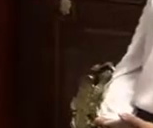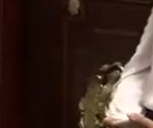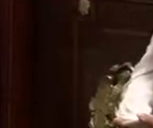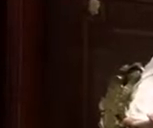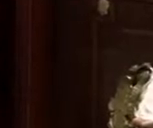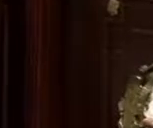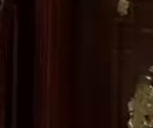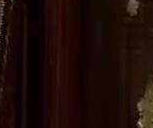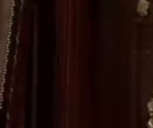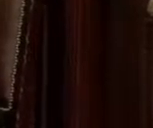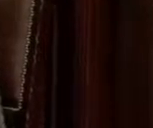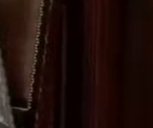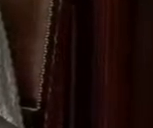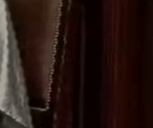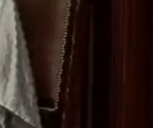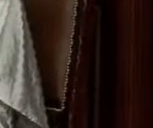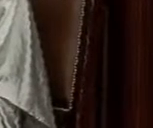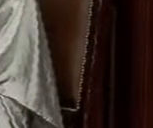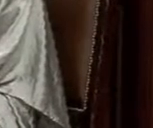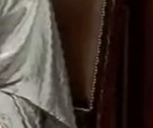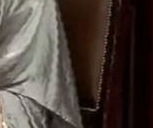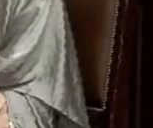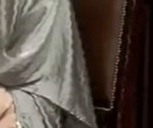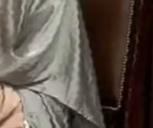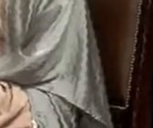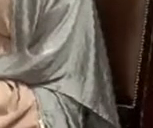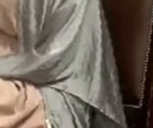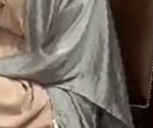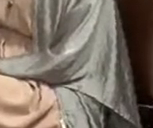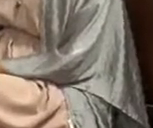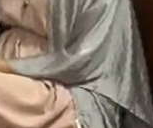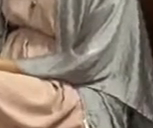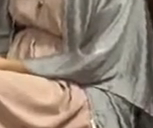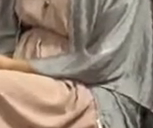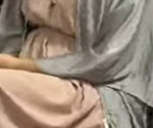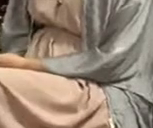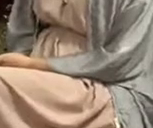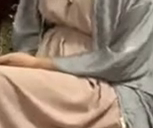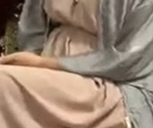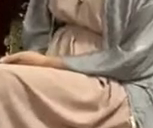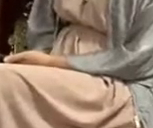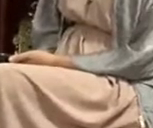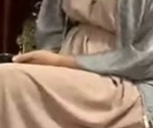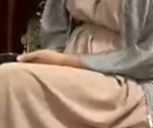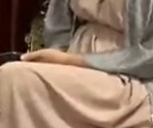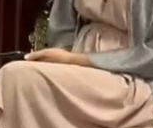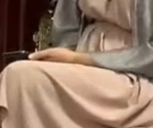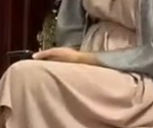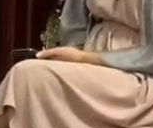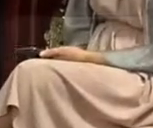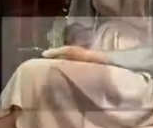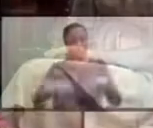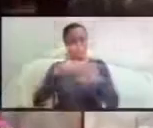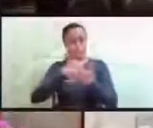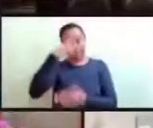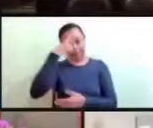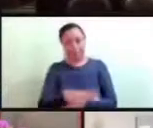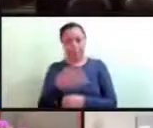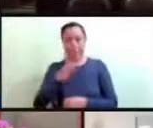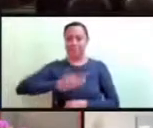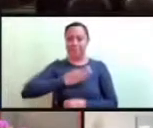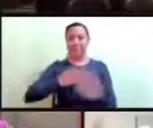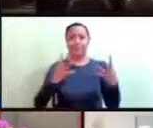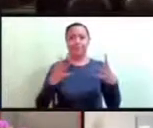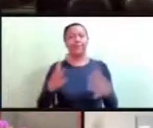Muchas felicidades y sean ustedes bienvenidos a este Congreso Capitalino. La cultura, a decir de la